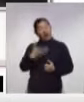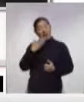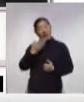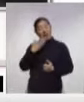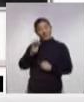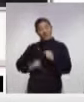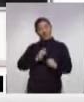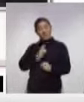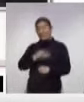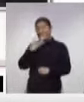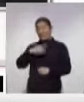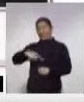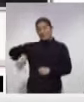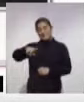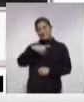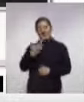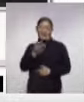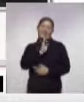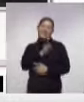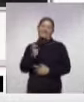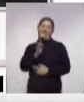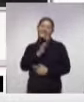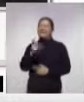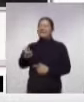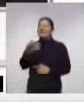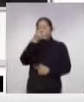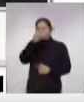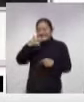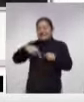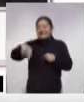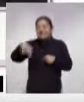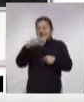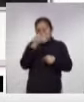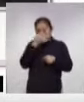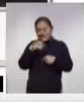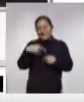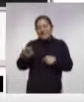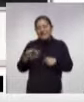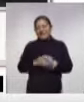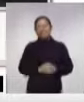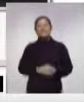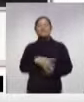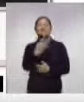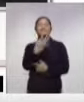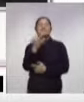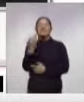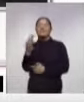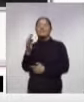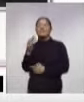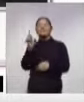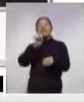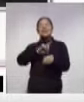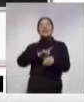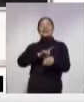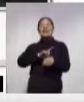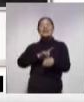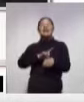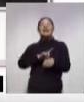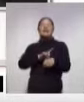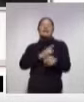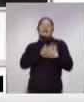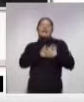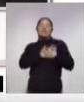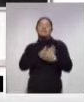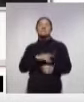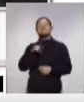semana, sobre todo por la fecha que se avecina, que es el próximo 14 de febrero, día de San Valentín. Y